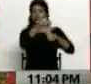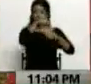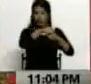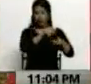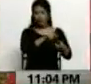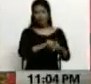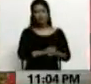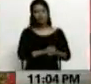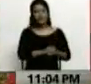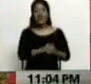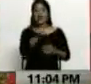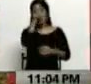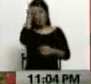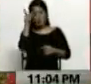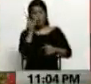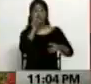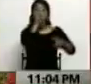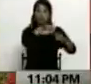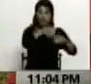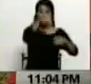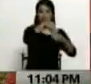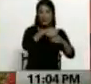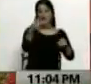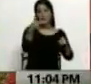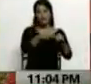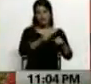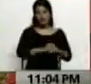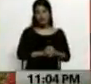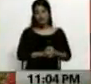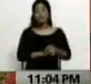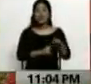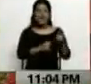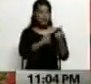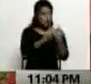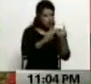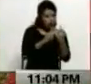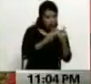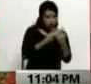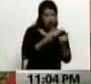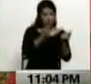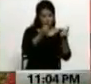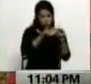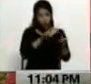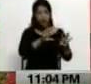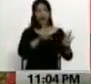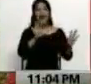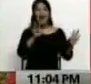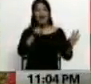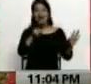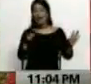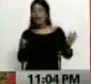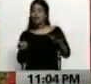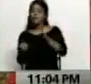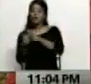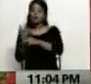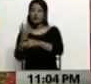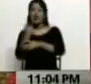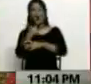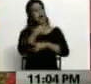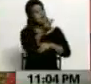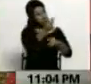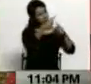pedevesa y consiguieron a través de una cosa que llamaban ellos una